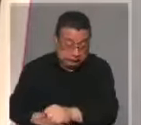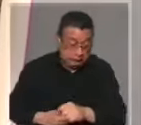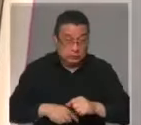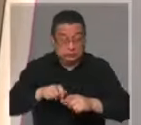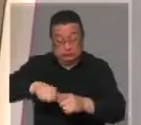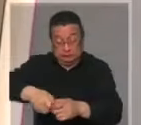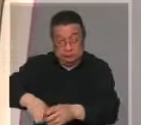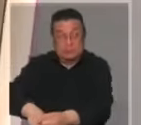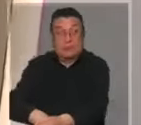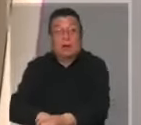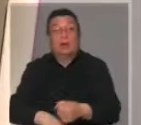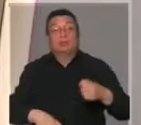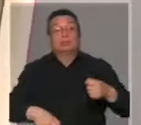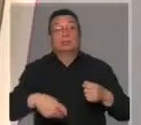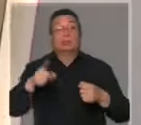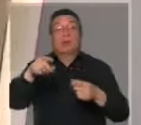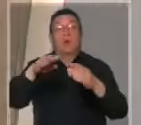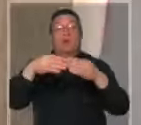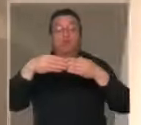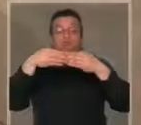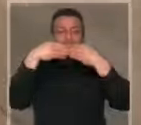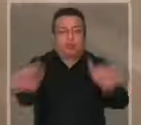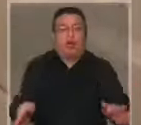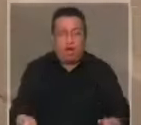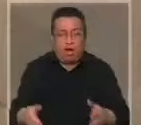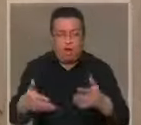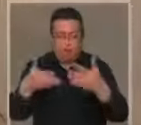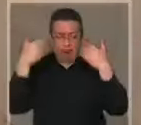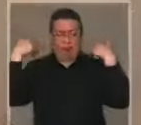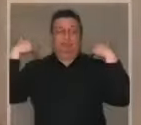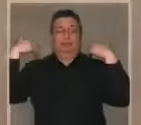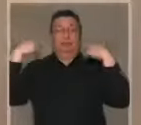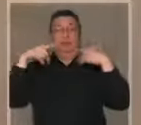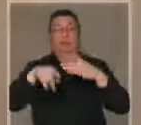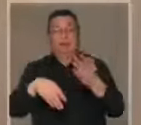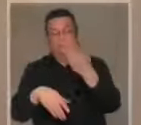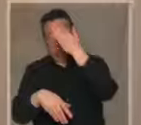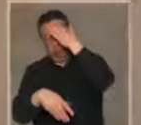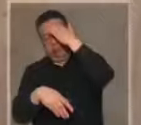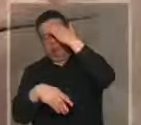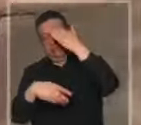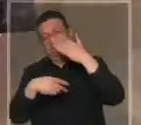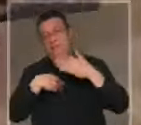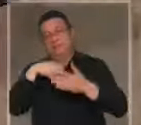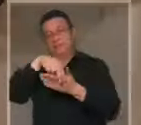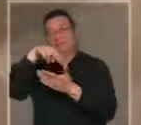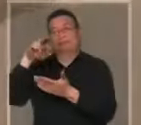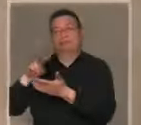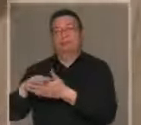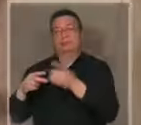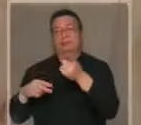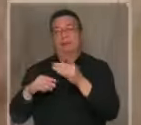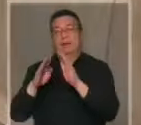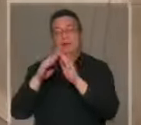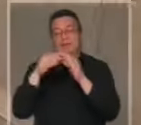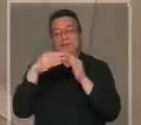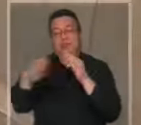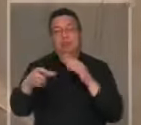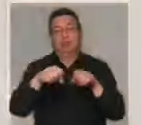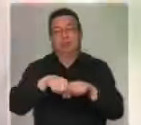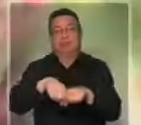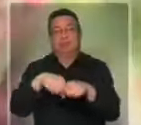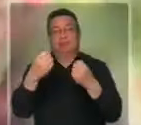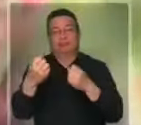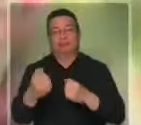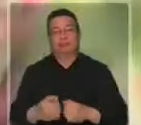de abrir la puerta cuando revientan la puerta. Y cuando revientan la puerta me cae el pedazo de esta parte que reventaron